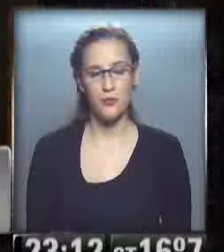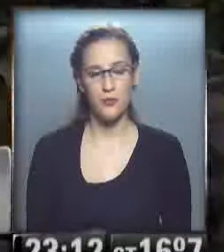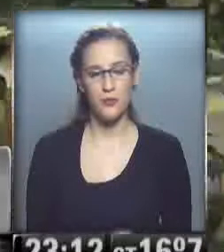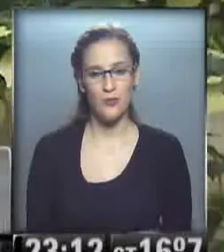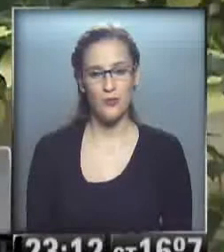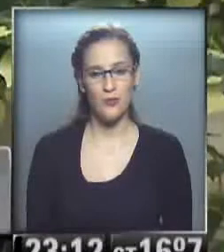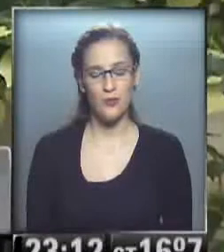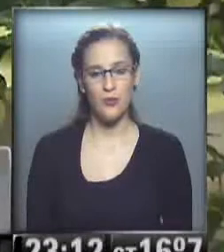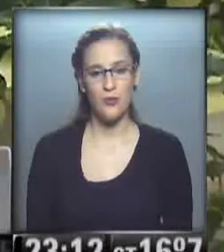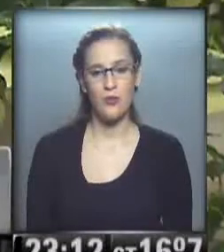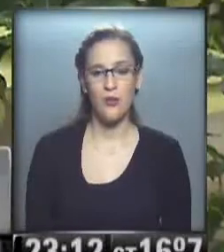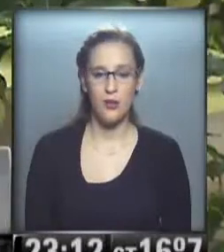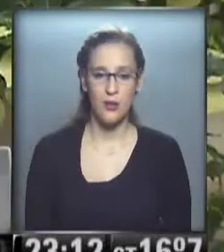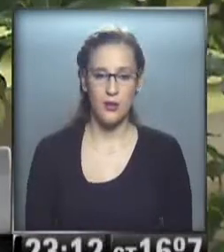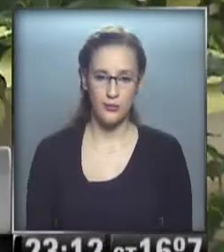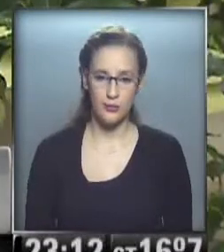La Fundación